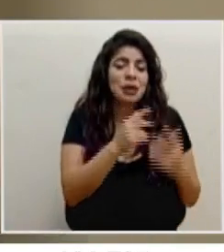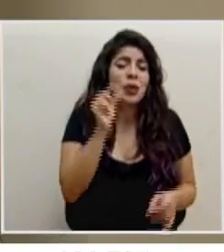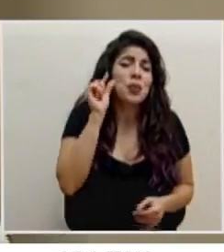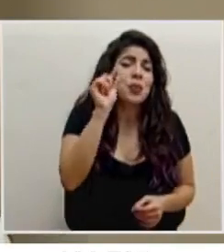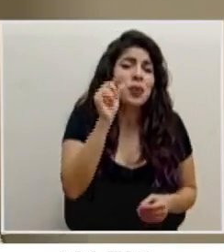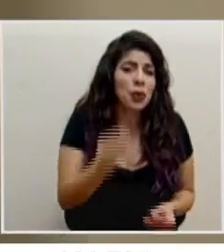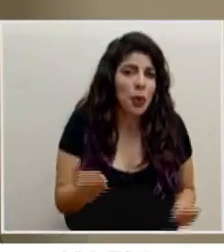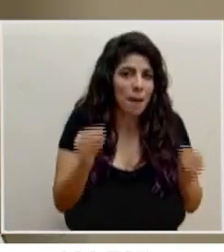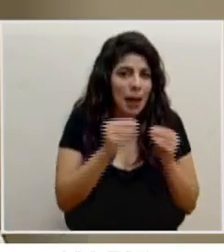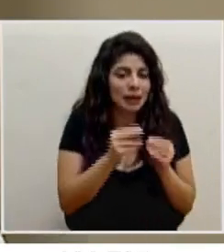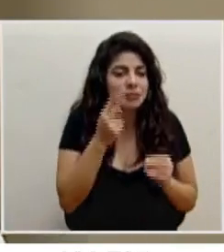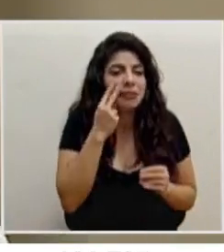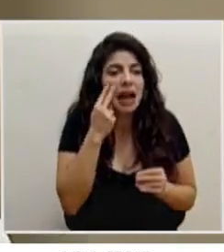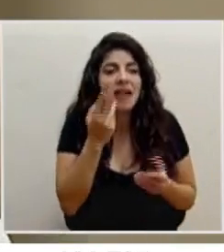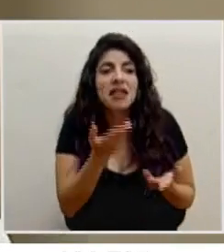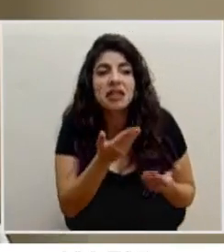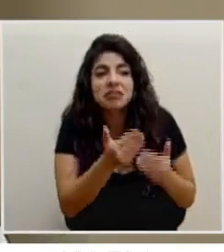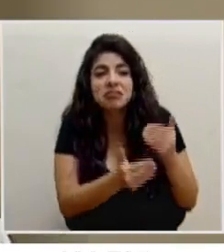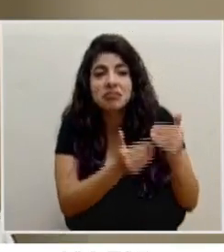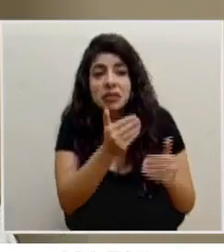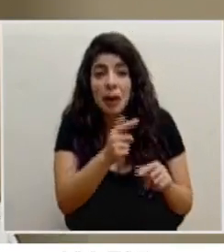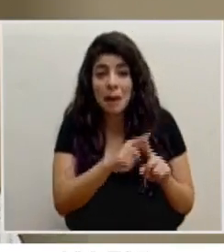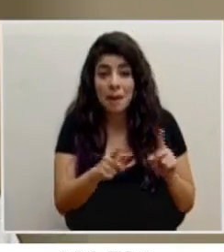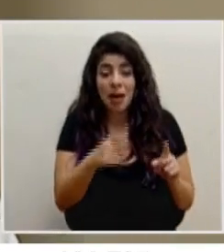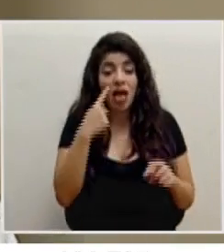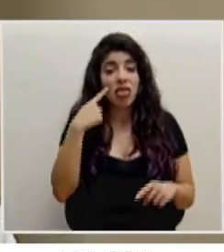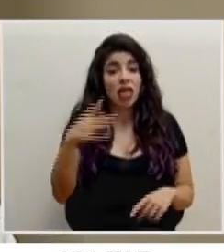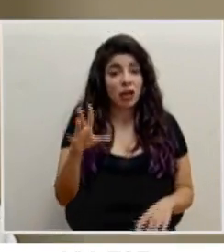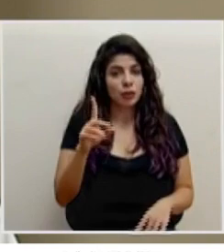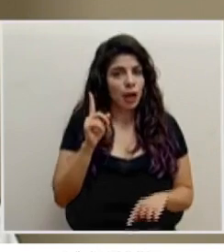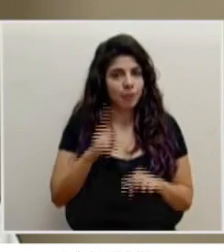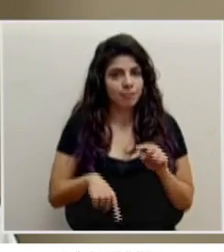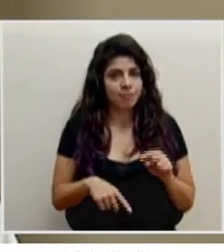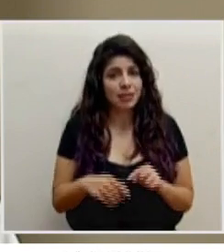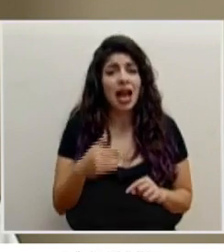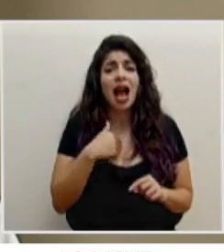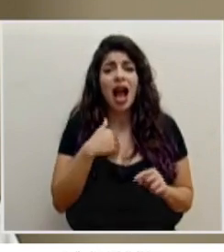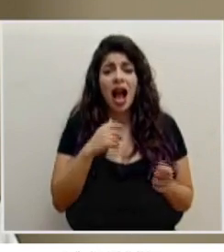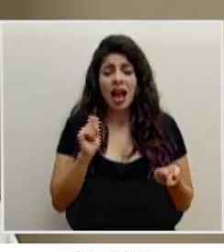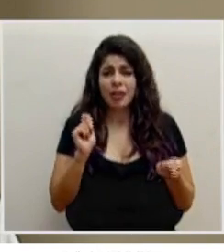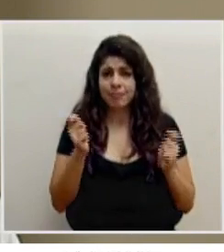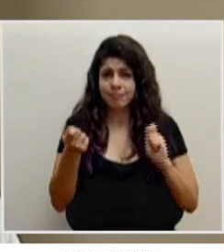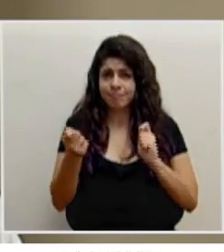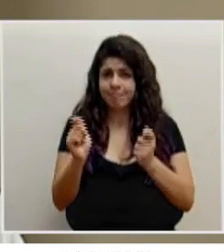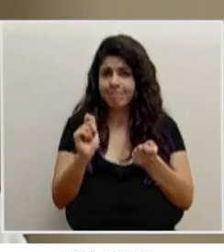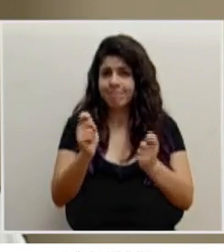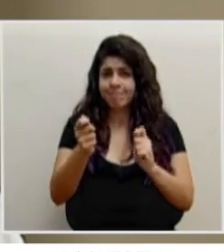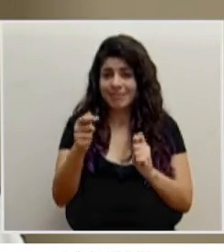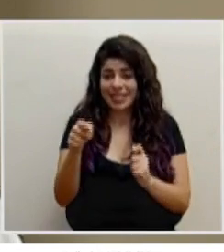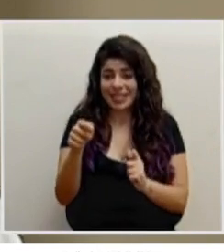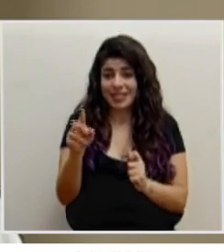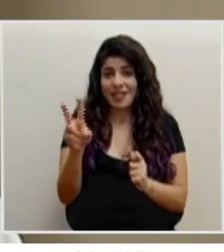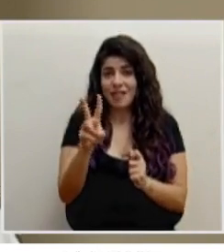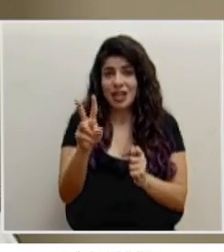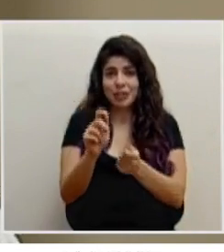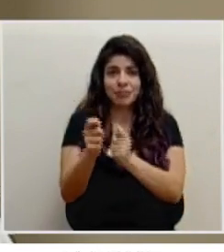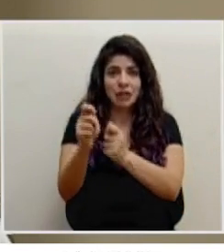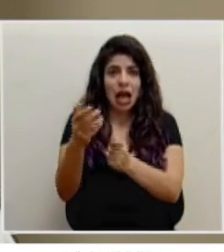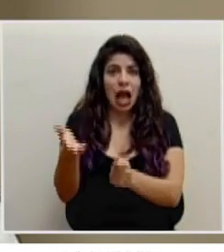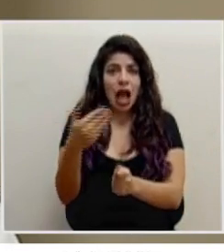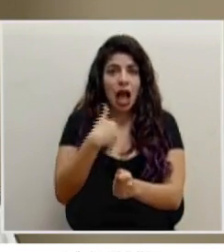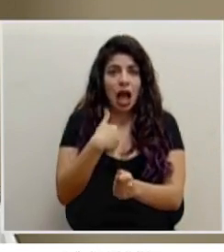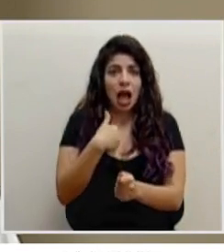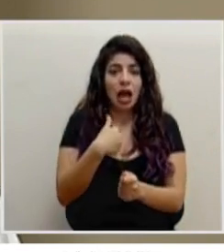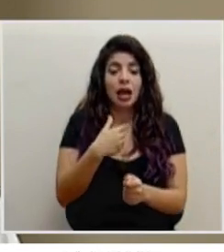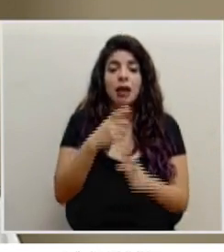más para ver esto, pero no tenemos que descuidarnos. Hay variantes que están ahí, el equipo de